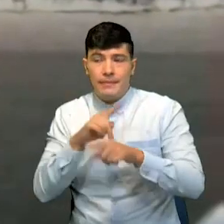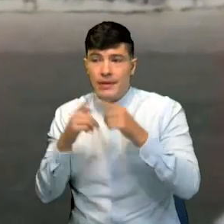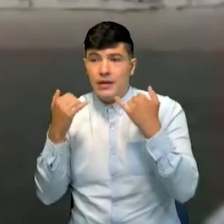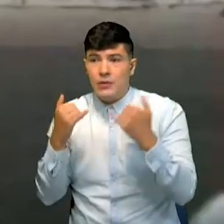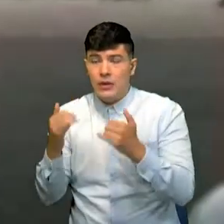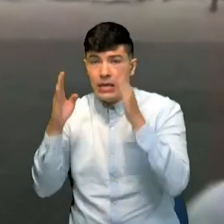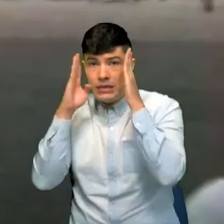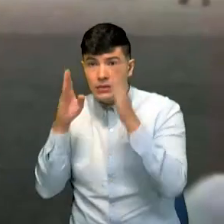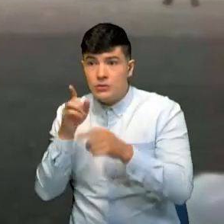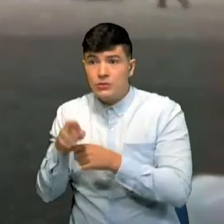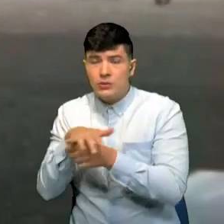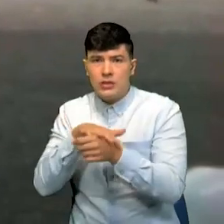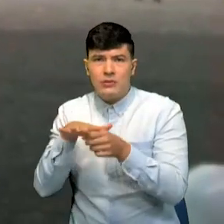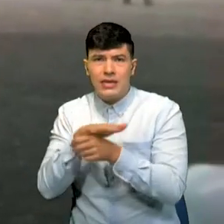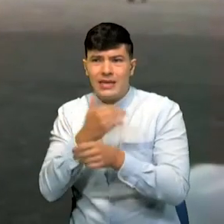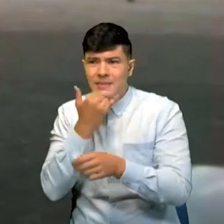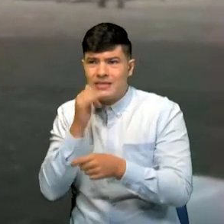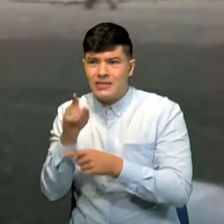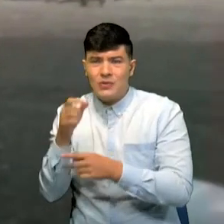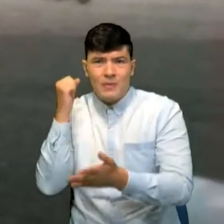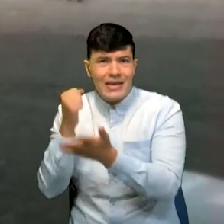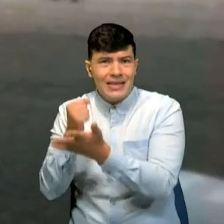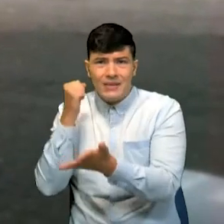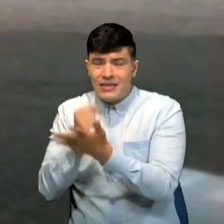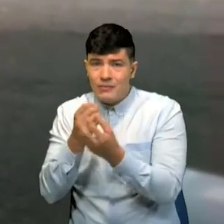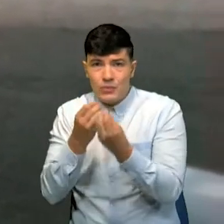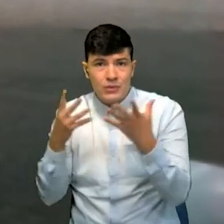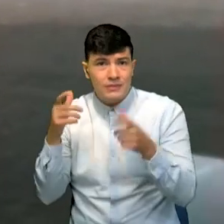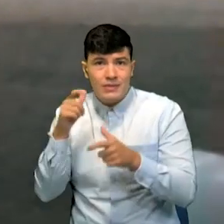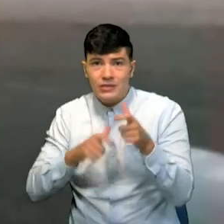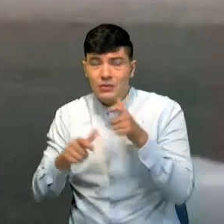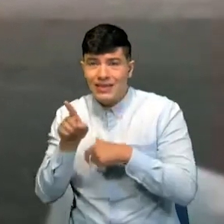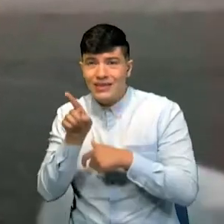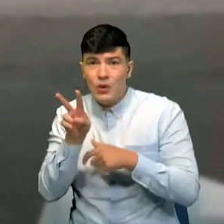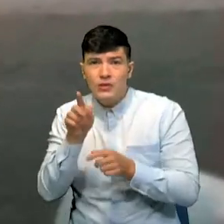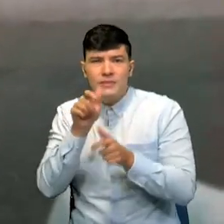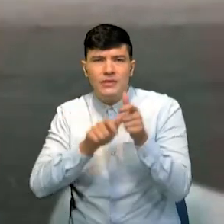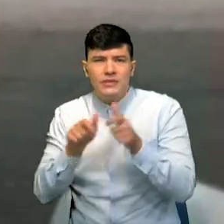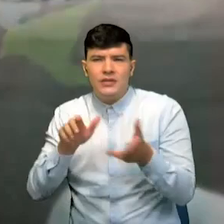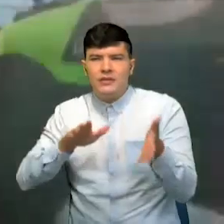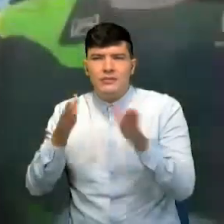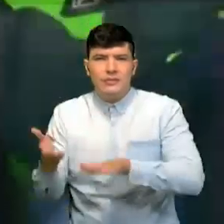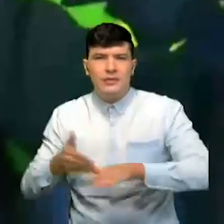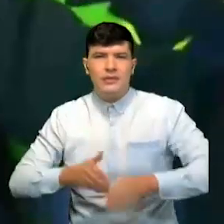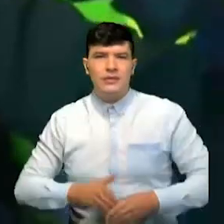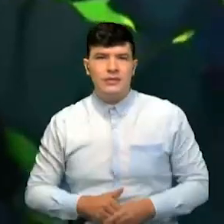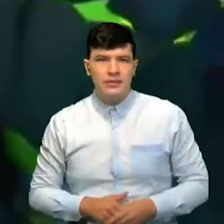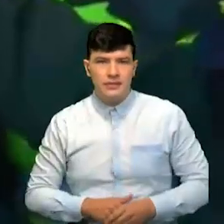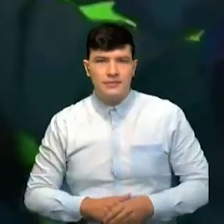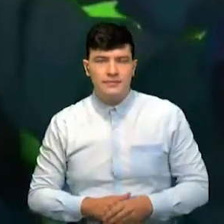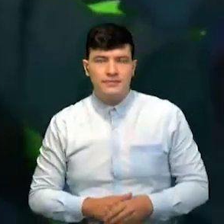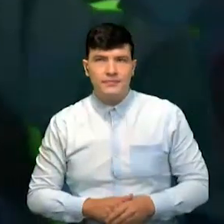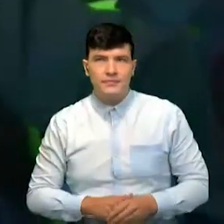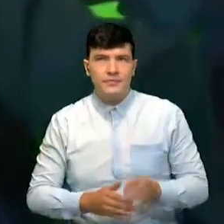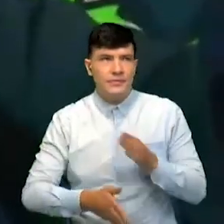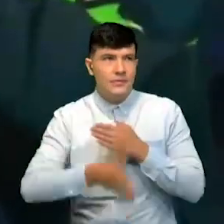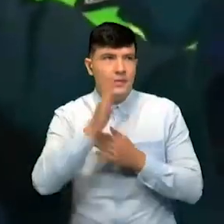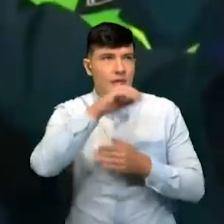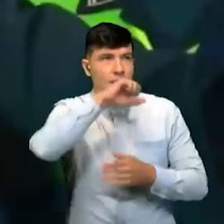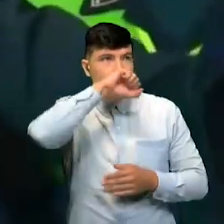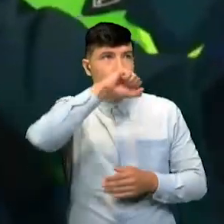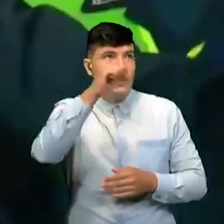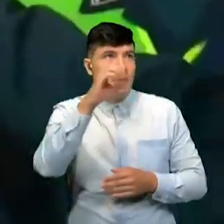esta situación y esta masacre que se ha originado en los últimos minutos. Dios y patria, buenos